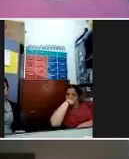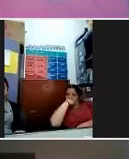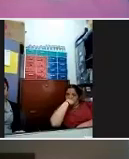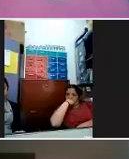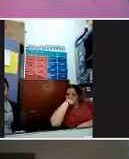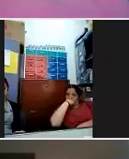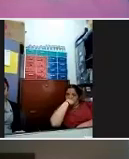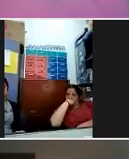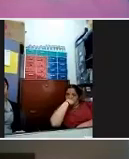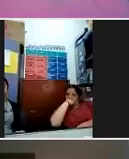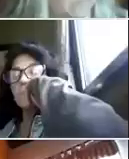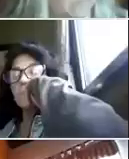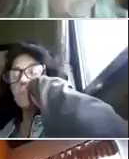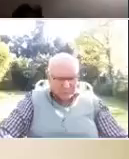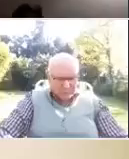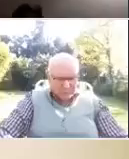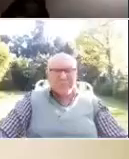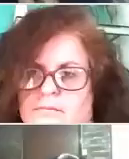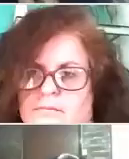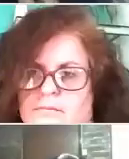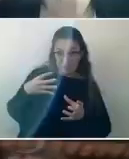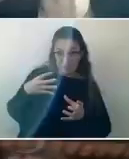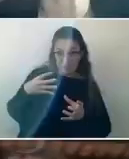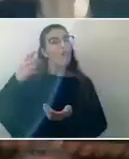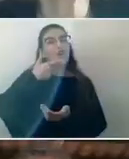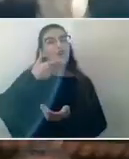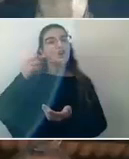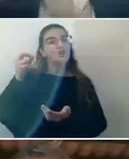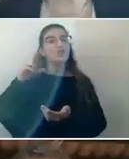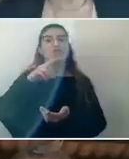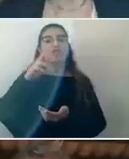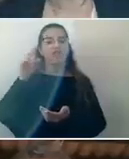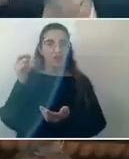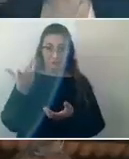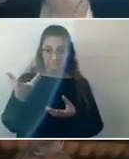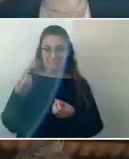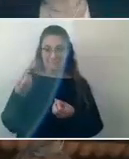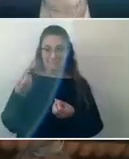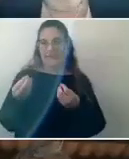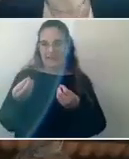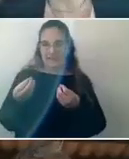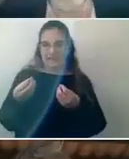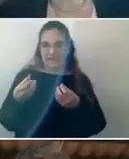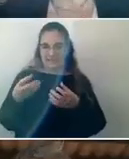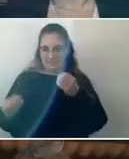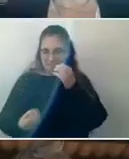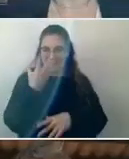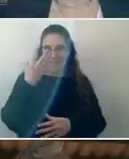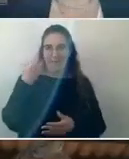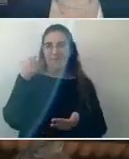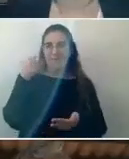es un lema que surge de la lucha y de la militancia de muchas